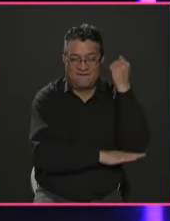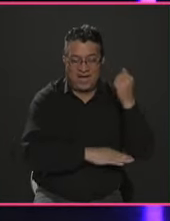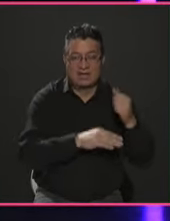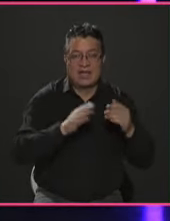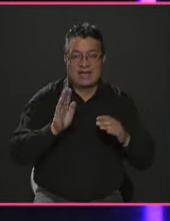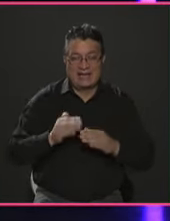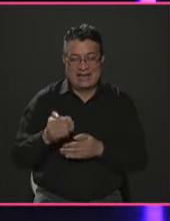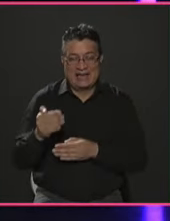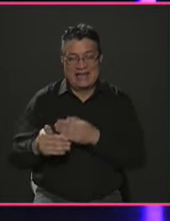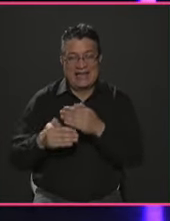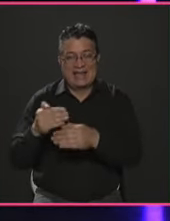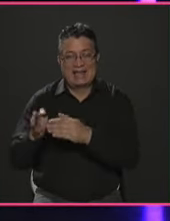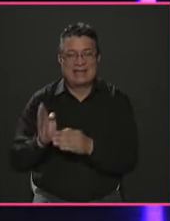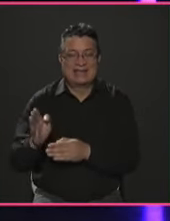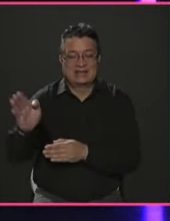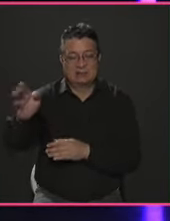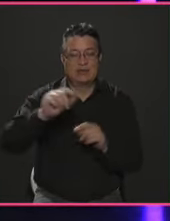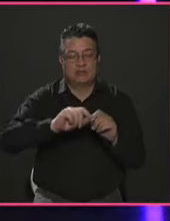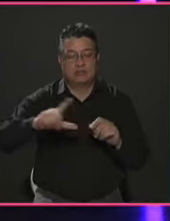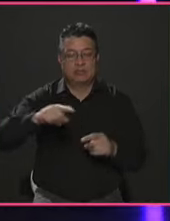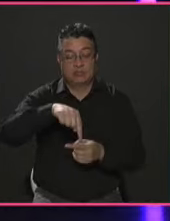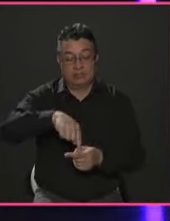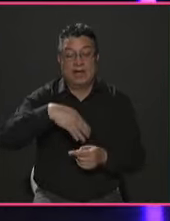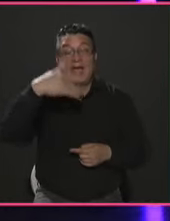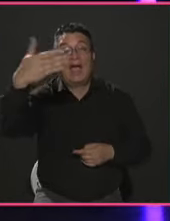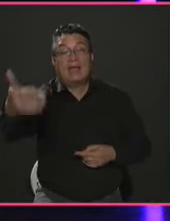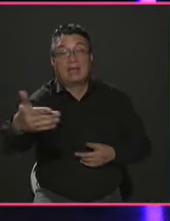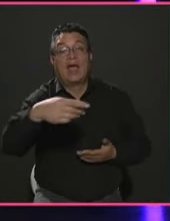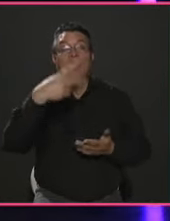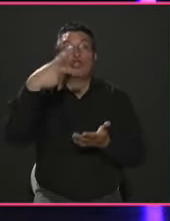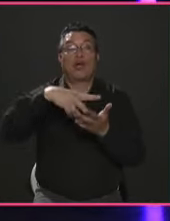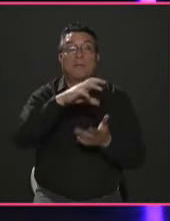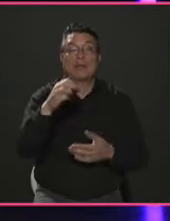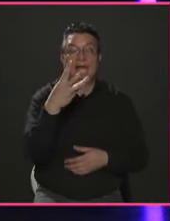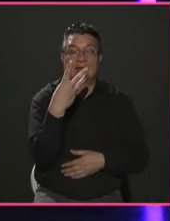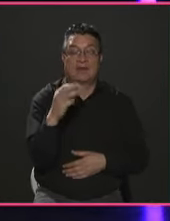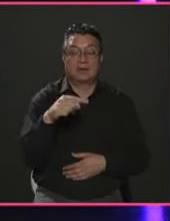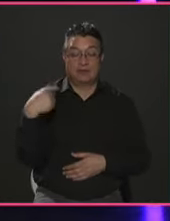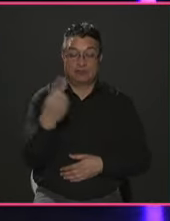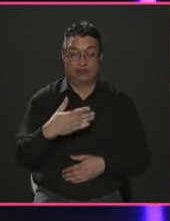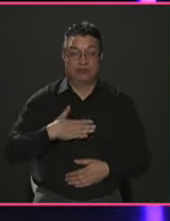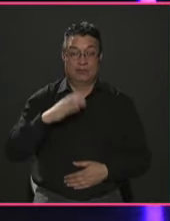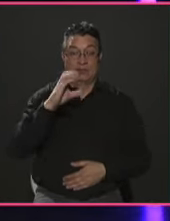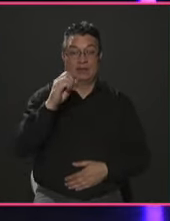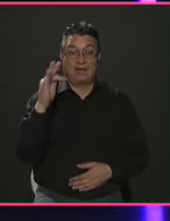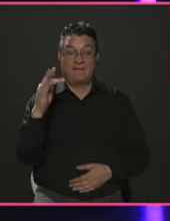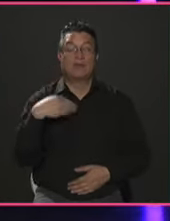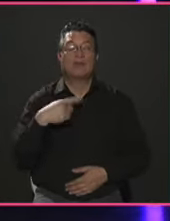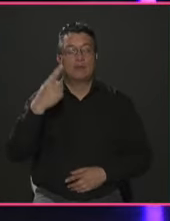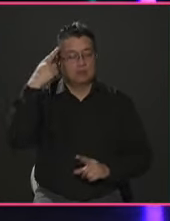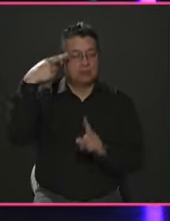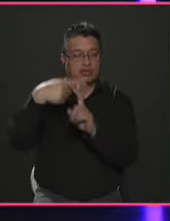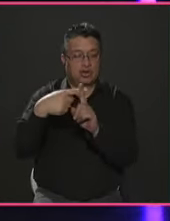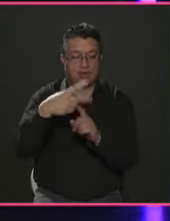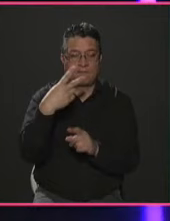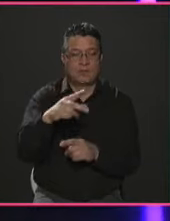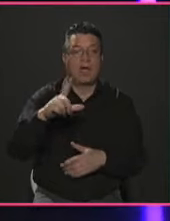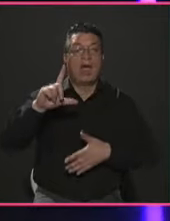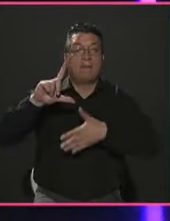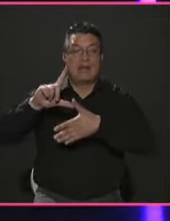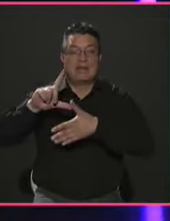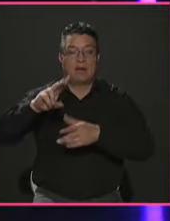permita cerrar las brechas de aquí al 2030 desde cf somos optimistas y vemos América Latina como región